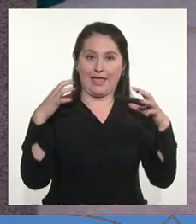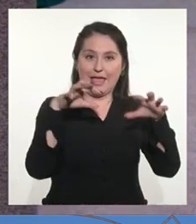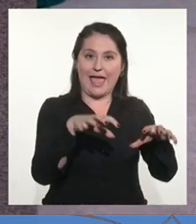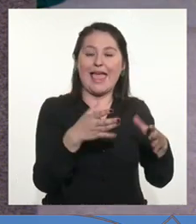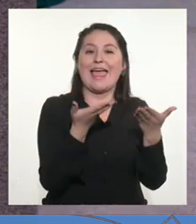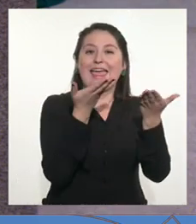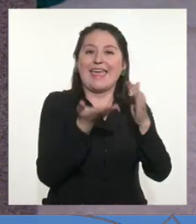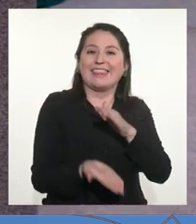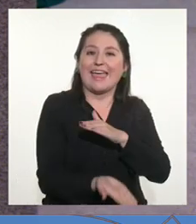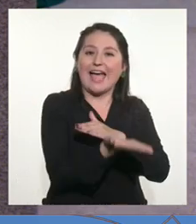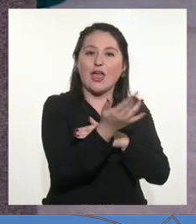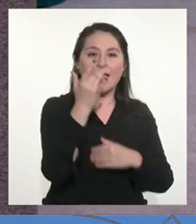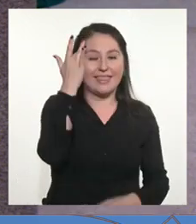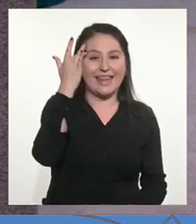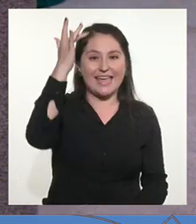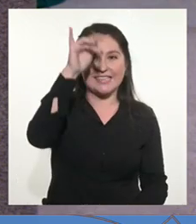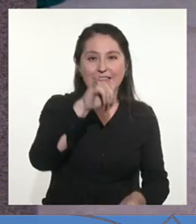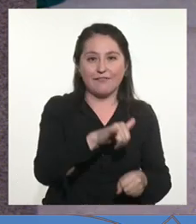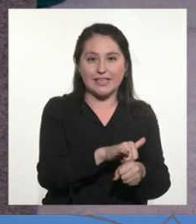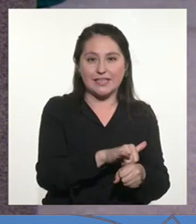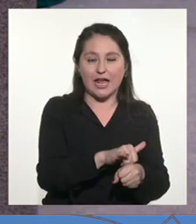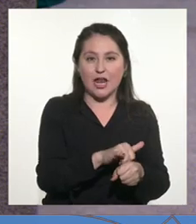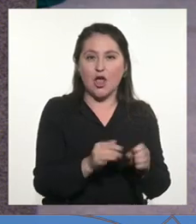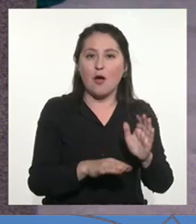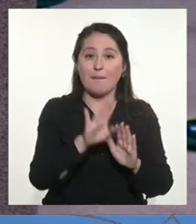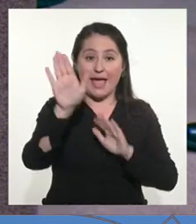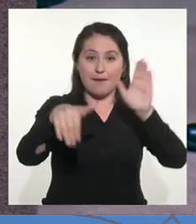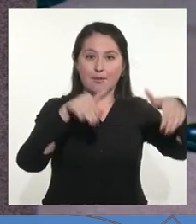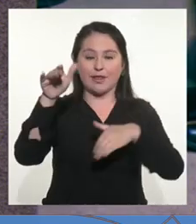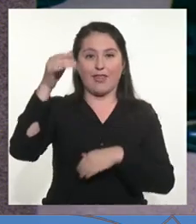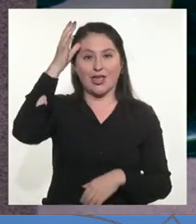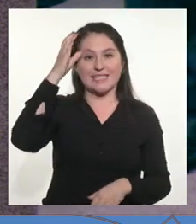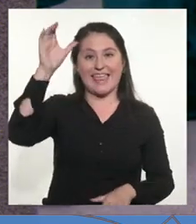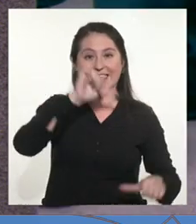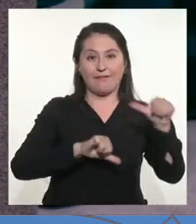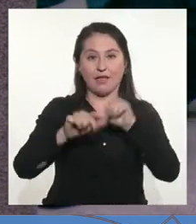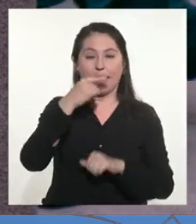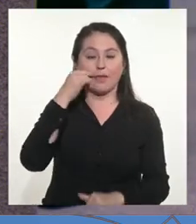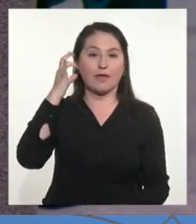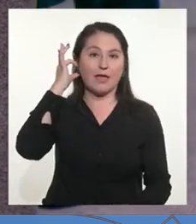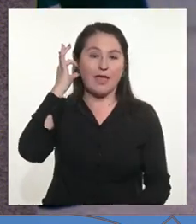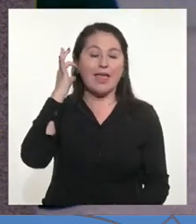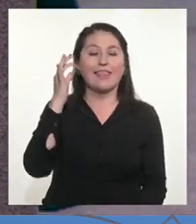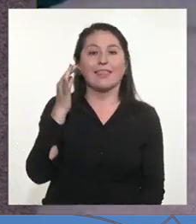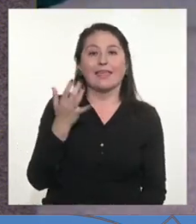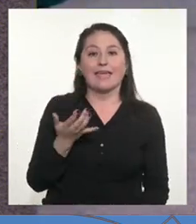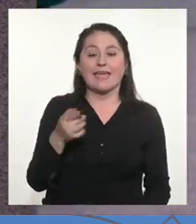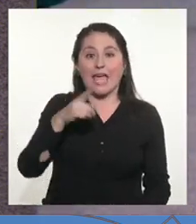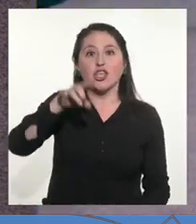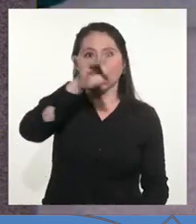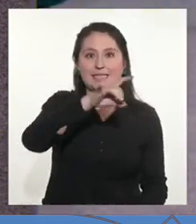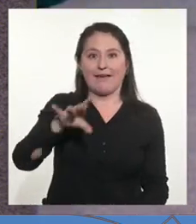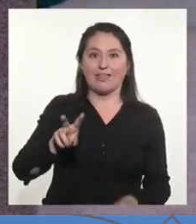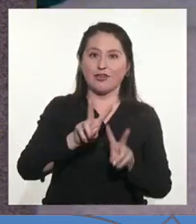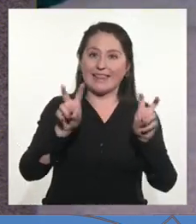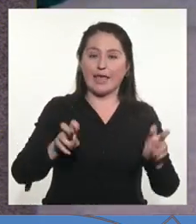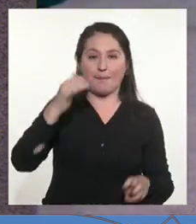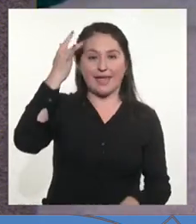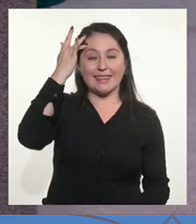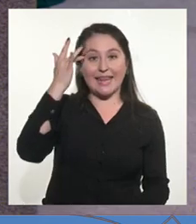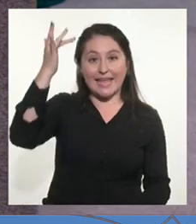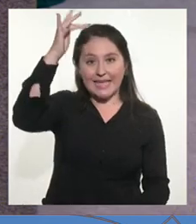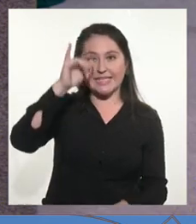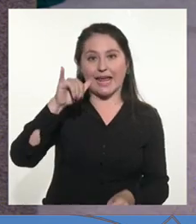inteligencia artificial convocamos a los más importantes científicos y científicas en inteligencia artificial entonces yo creo que esta propuesta